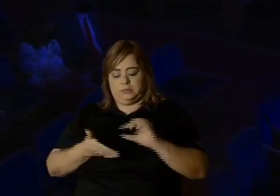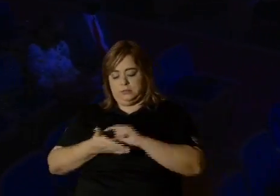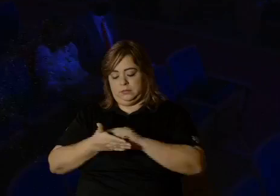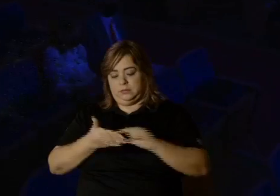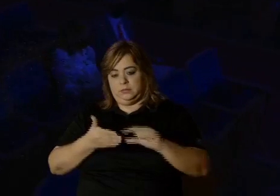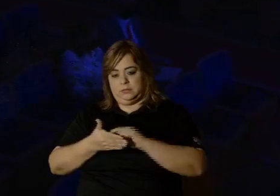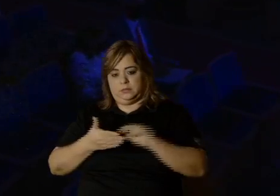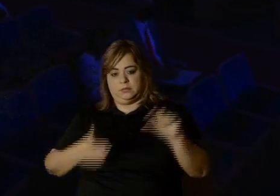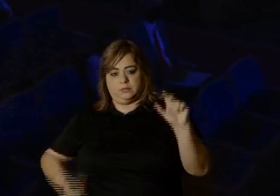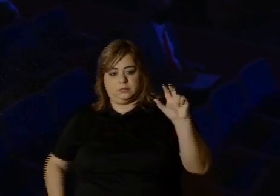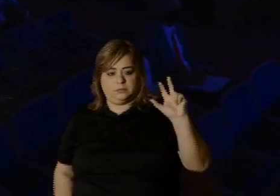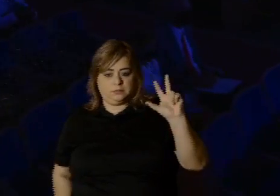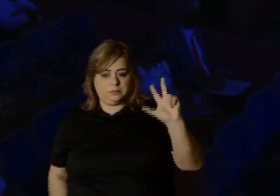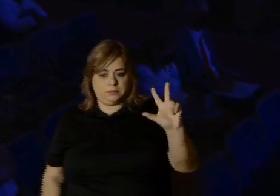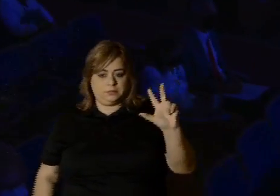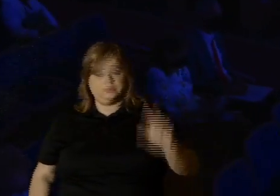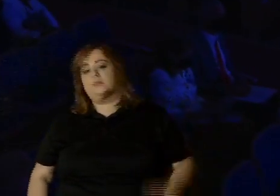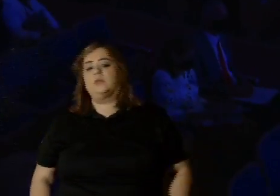Verso 3.